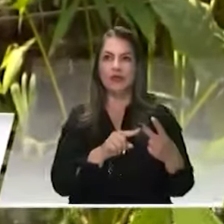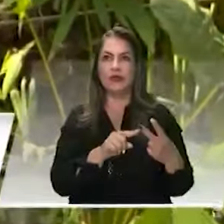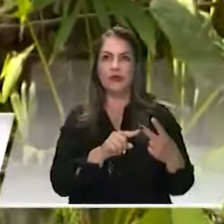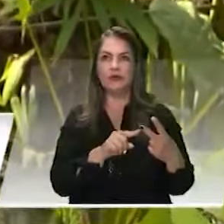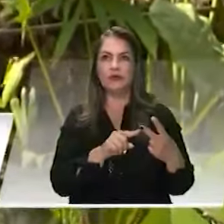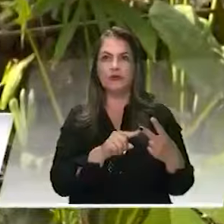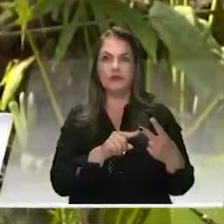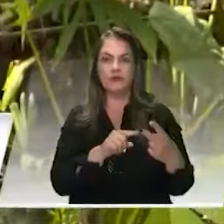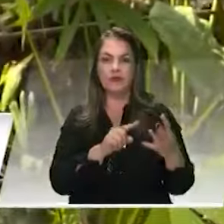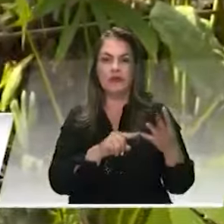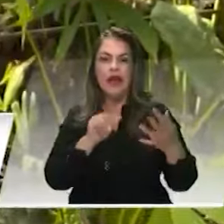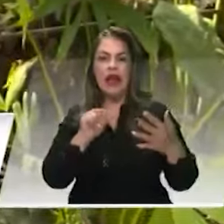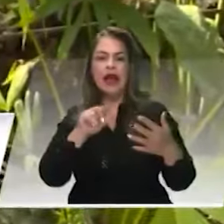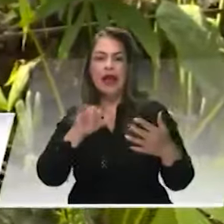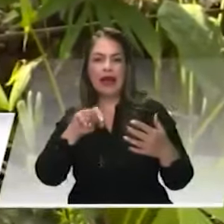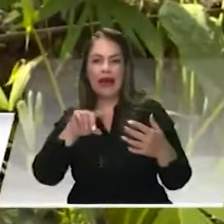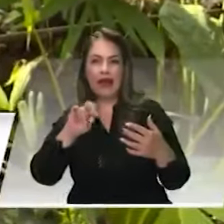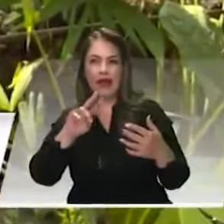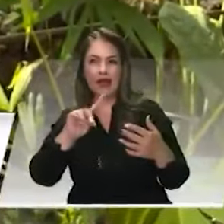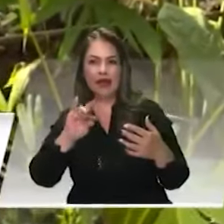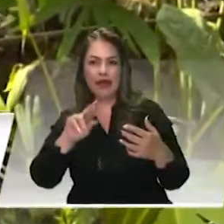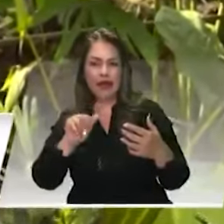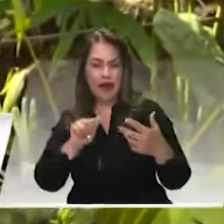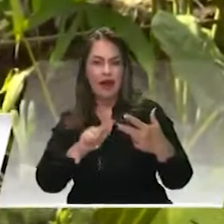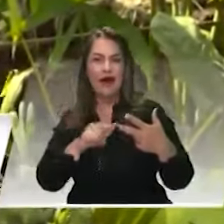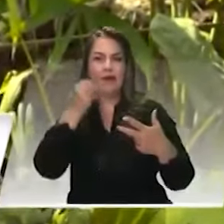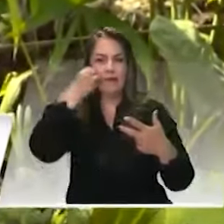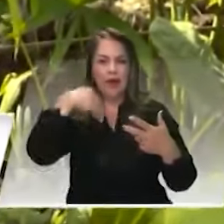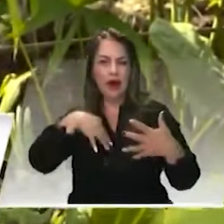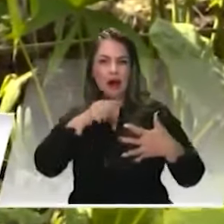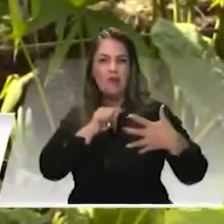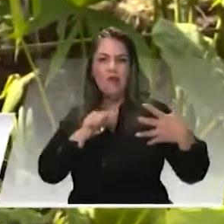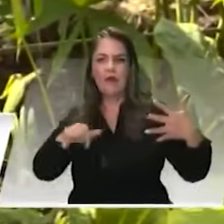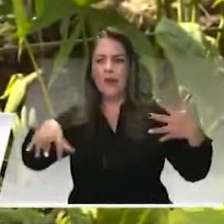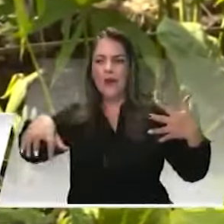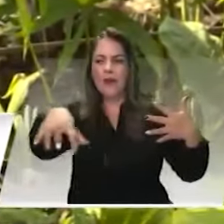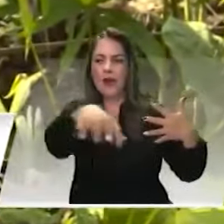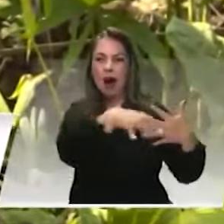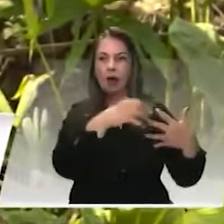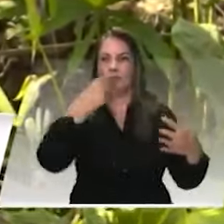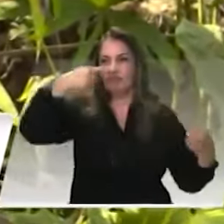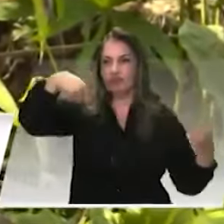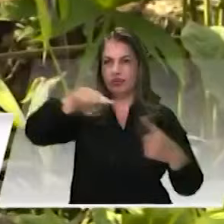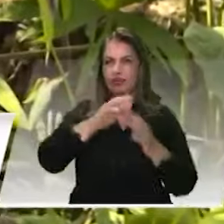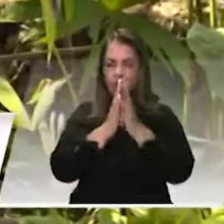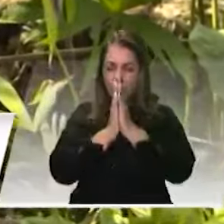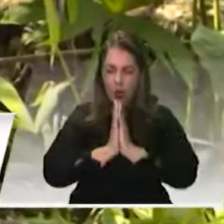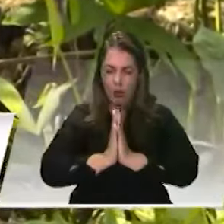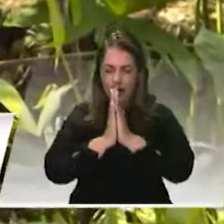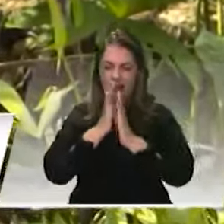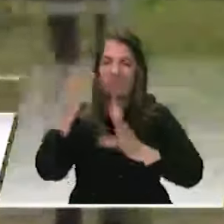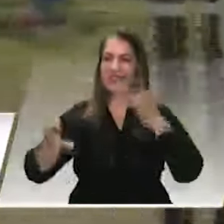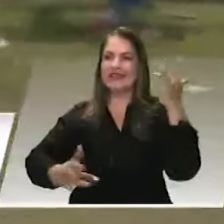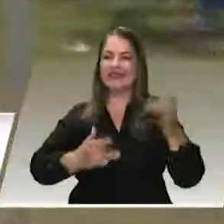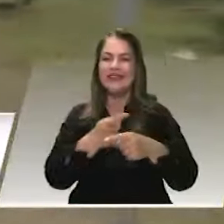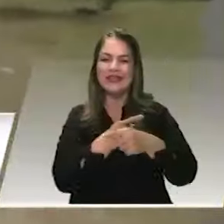Alejandría está en vigado todos destinos maravillosos para que oremos y disfrutemos esta semana